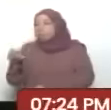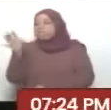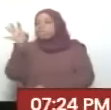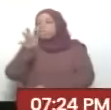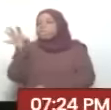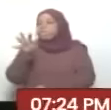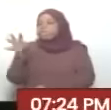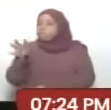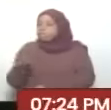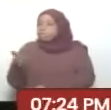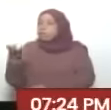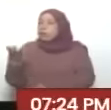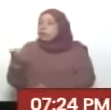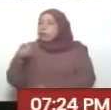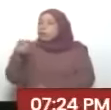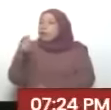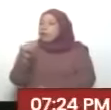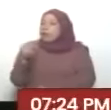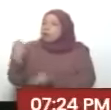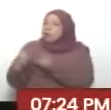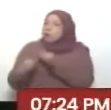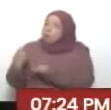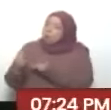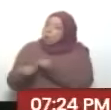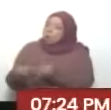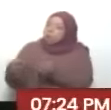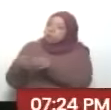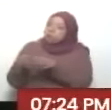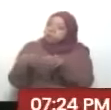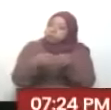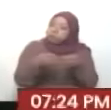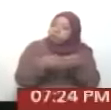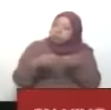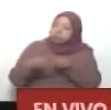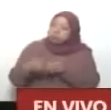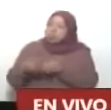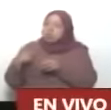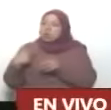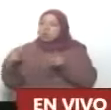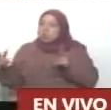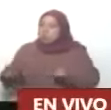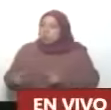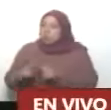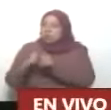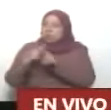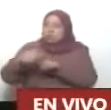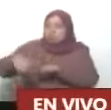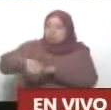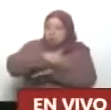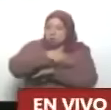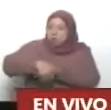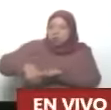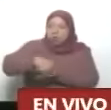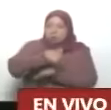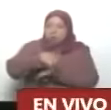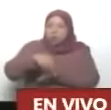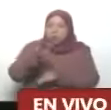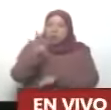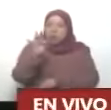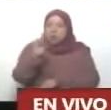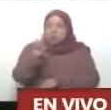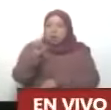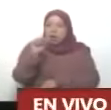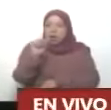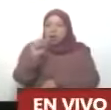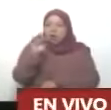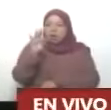a encuentros sectoriales. Y fui a ese encuentro ahí en la avenida Rafael Urdaneta, que lleva el nombre de nuestro gran general. Y la